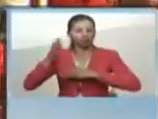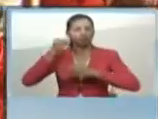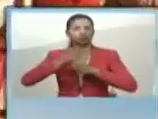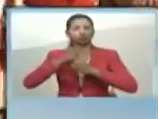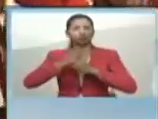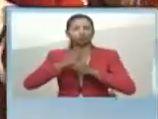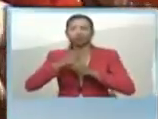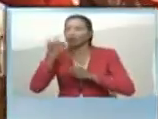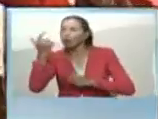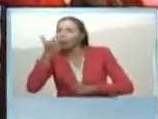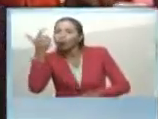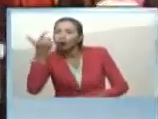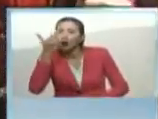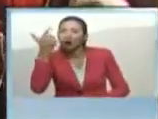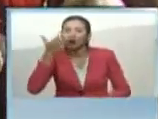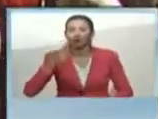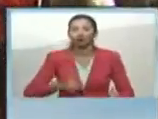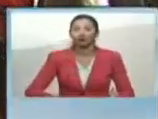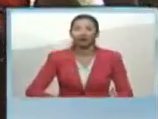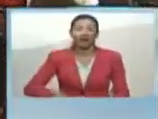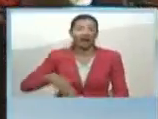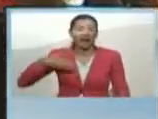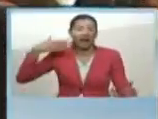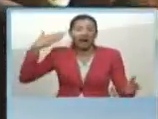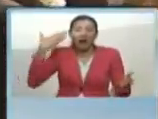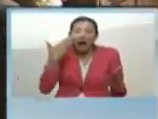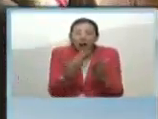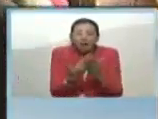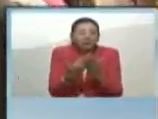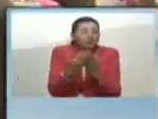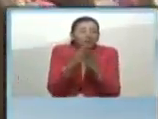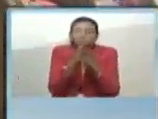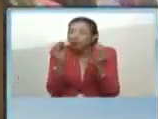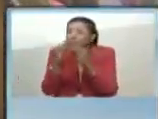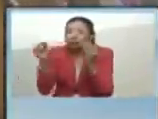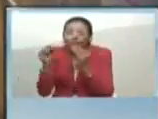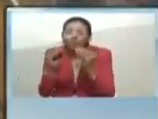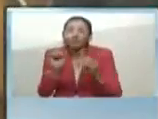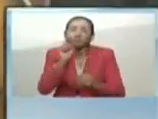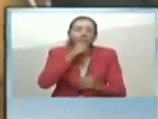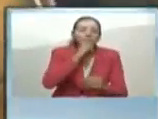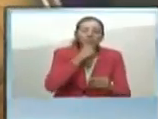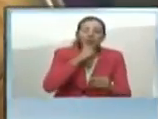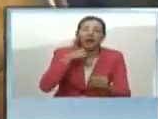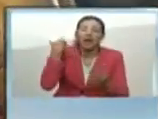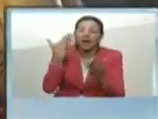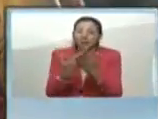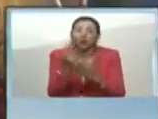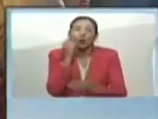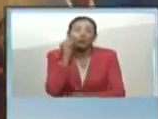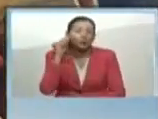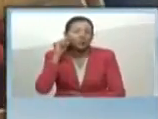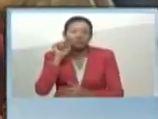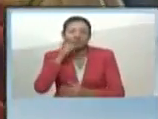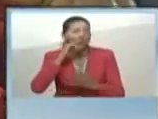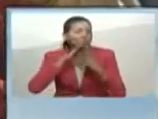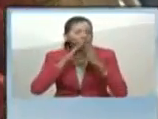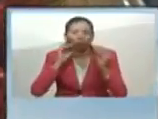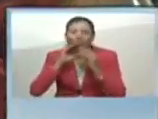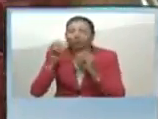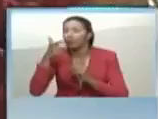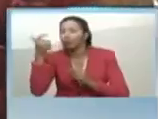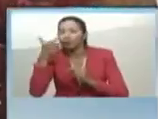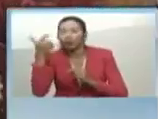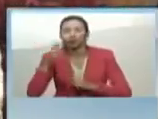a buscar. Y a buscar. Hasta el último adulto mayor. Hasta el último adulto mayor. Hasta la última adulta mayor. Hasta la última